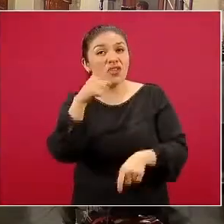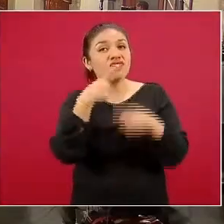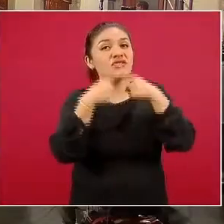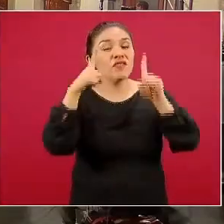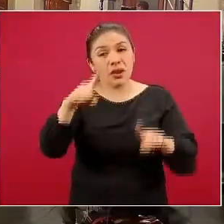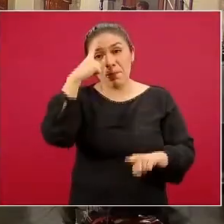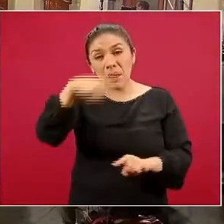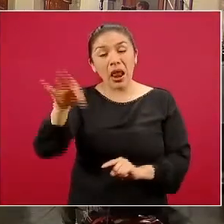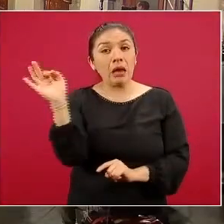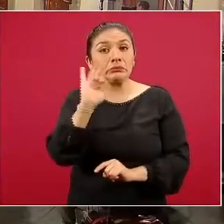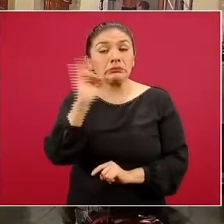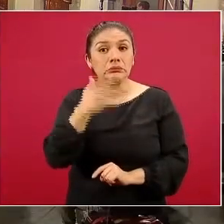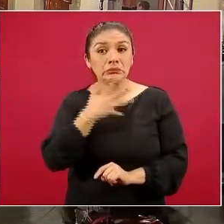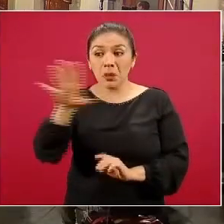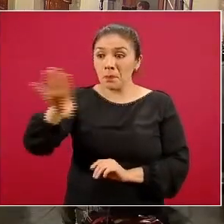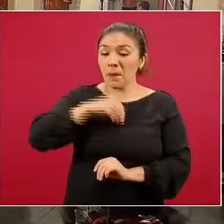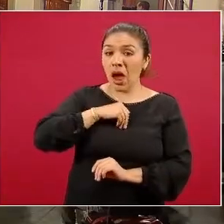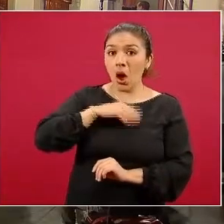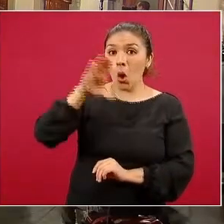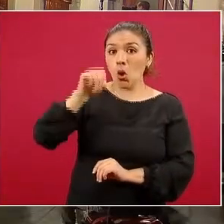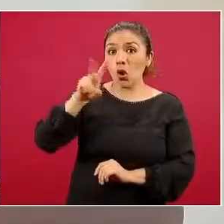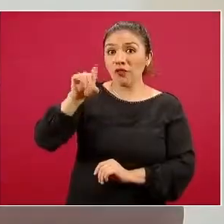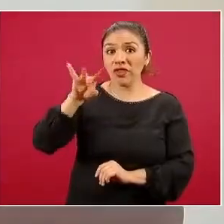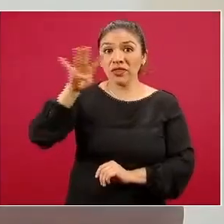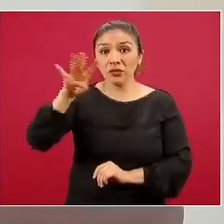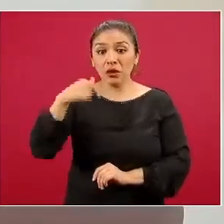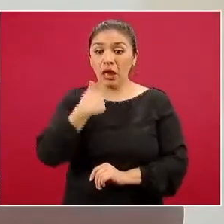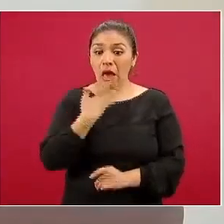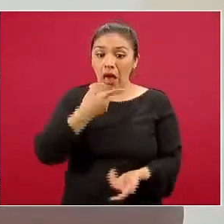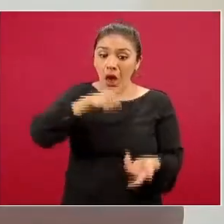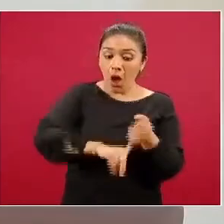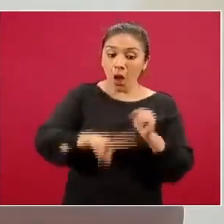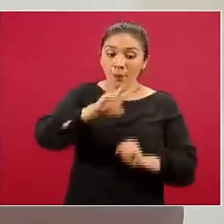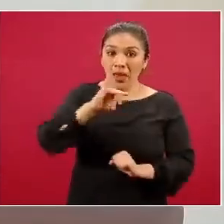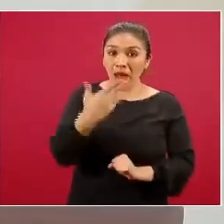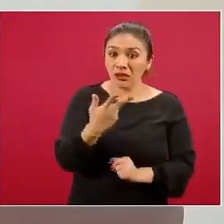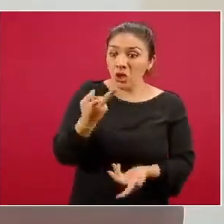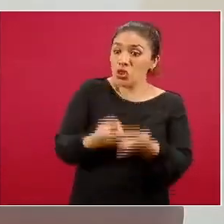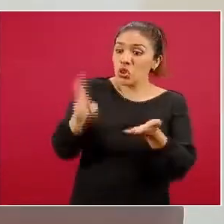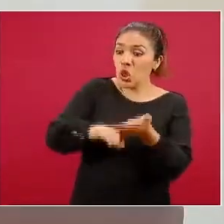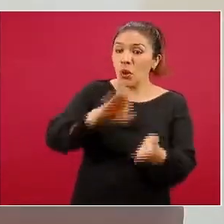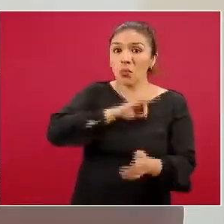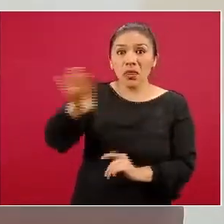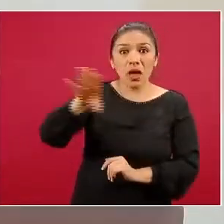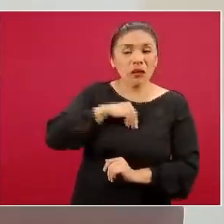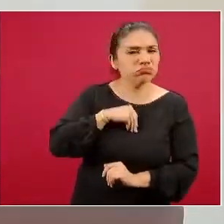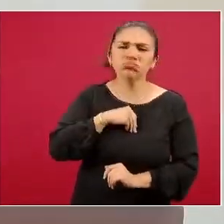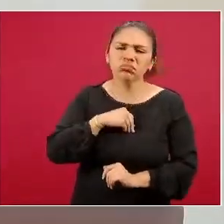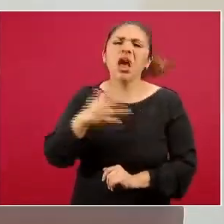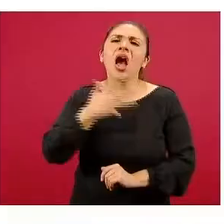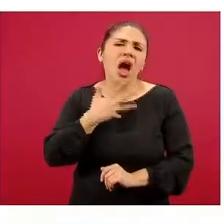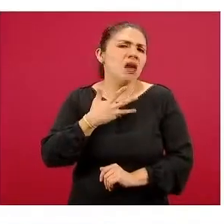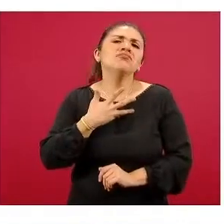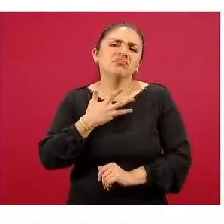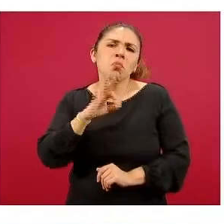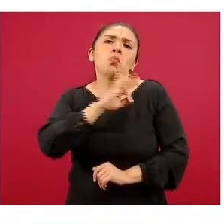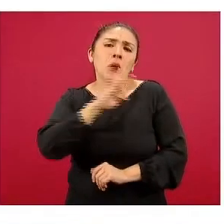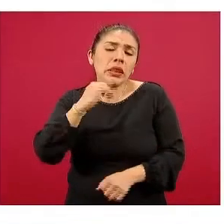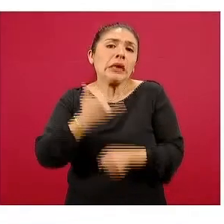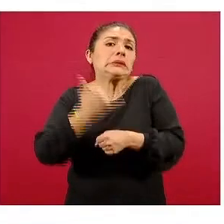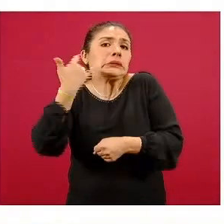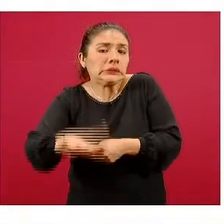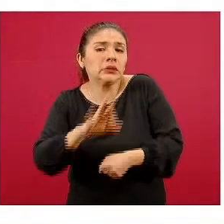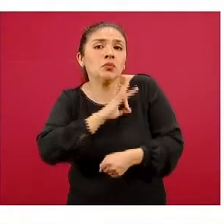de padecer COVID-19 de las personas que viven con VIH. Existe esta parte de transmisión comunitaria y sí